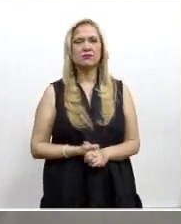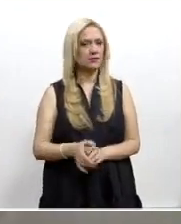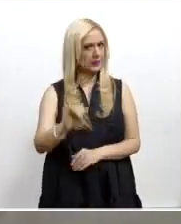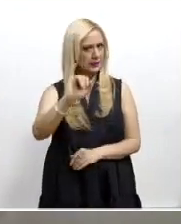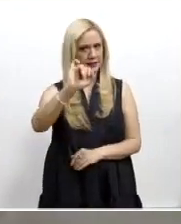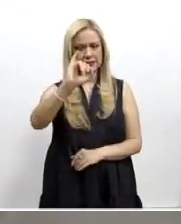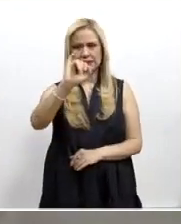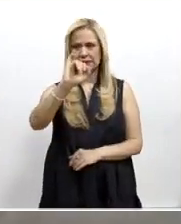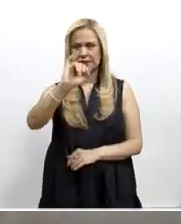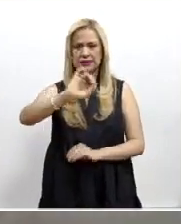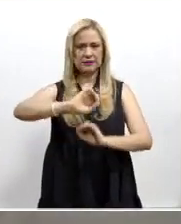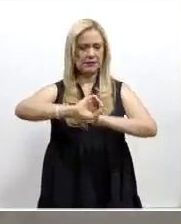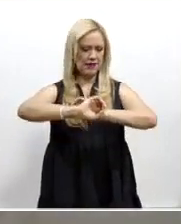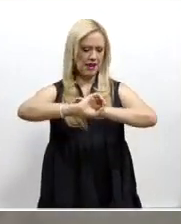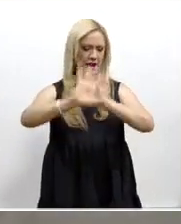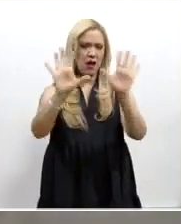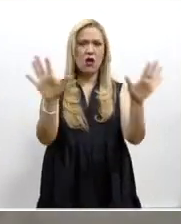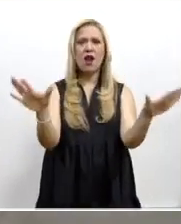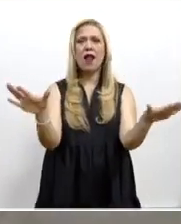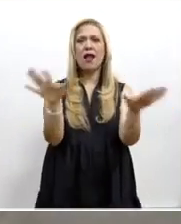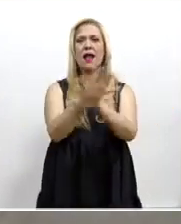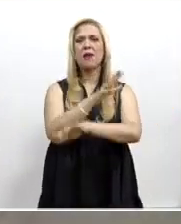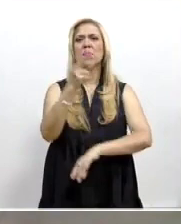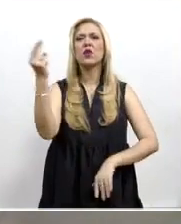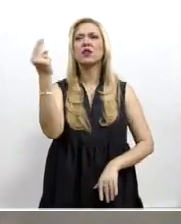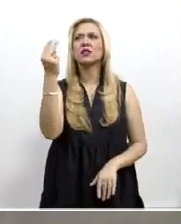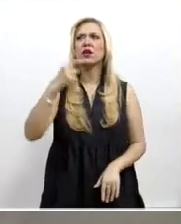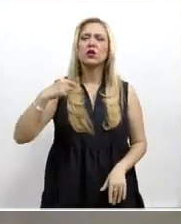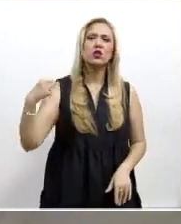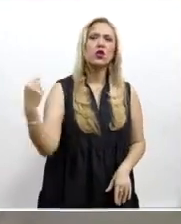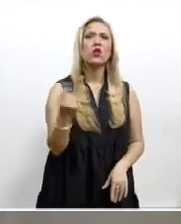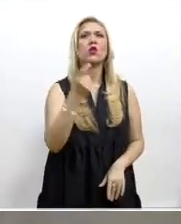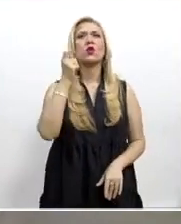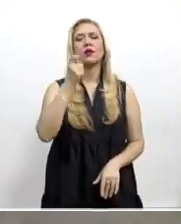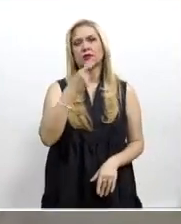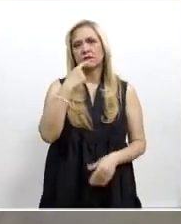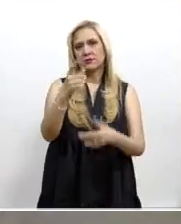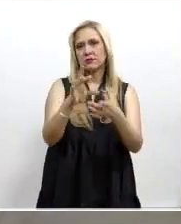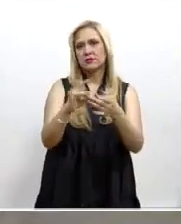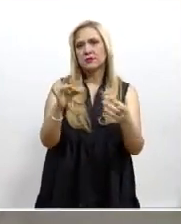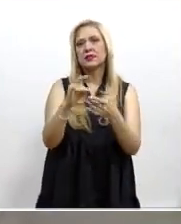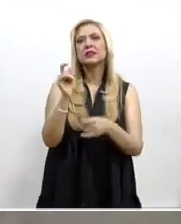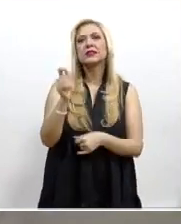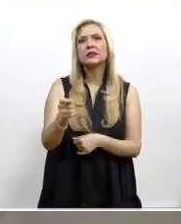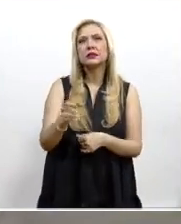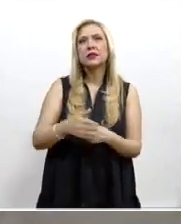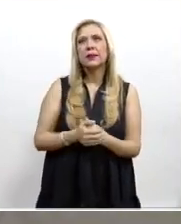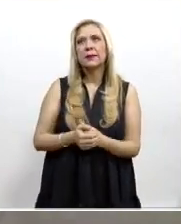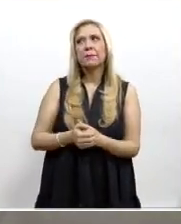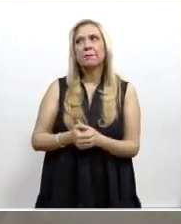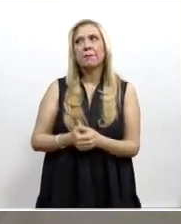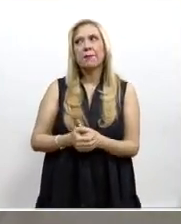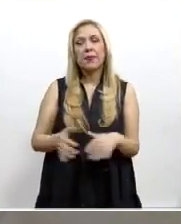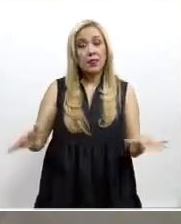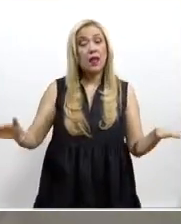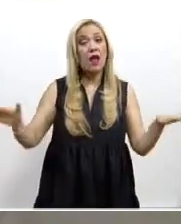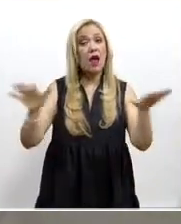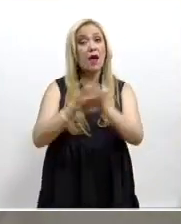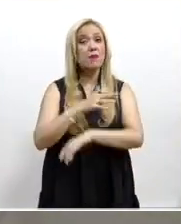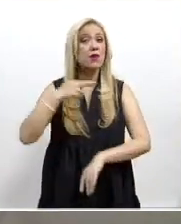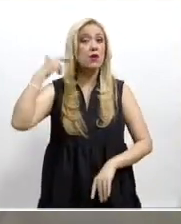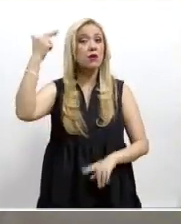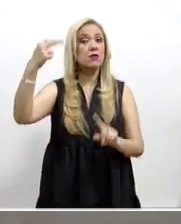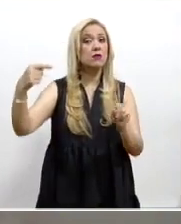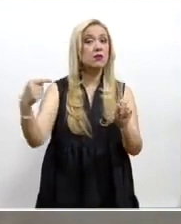Sí, está claro que el cambio social que necesitamos, como muy bien se ha explicado, es un cambio que es un cambio radical,